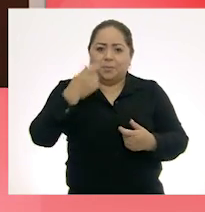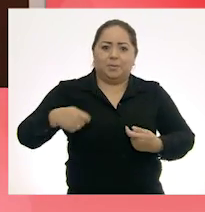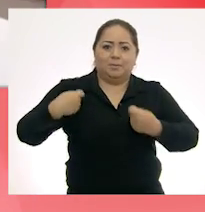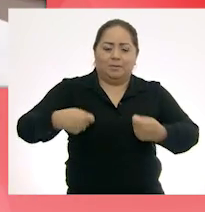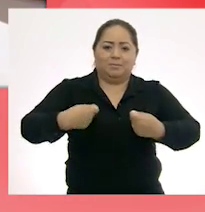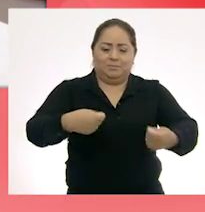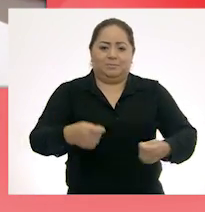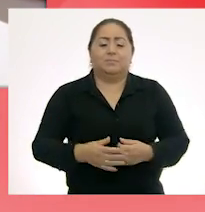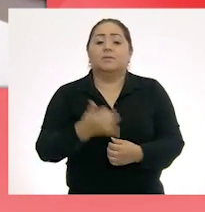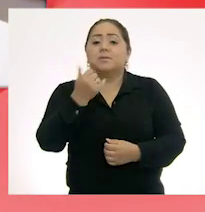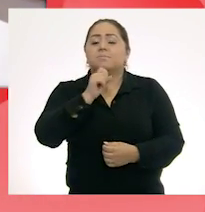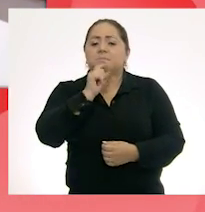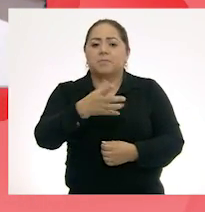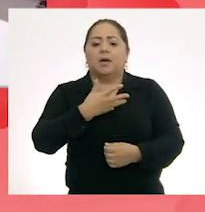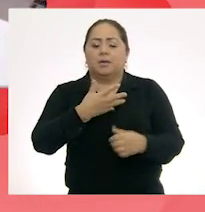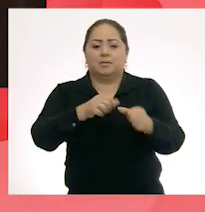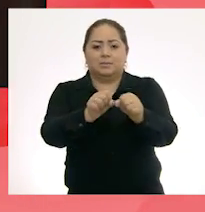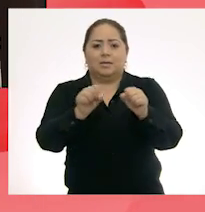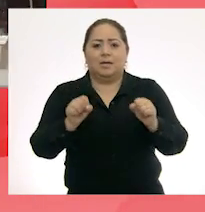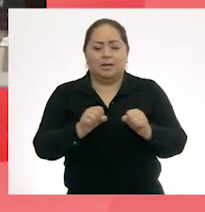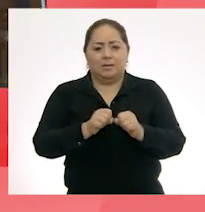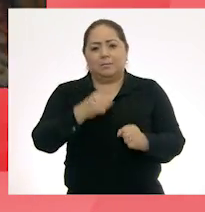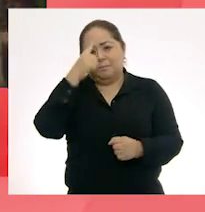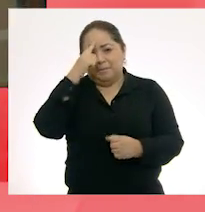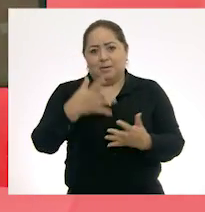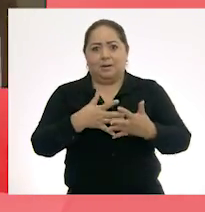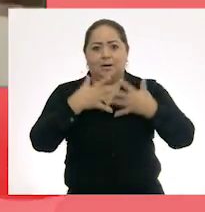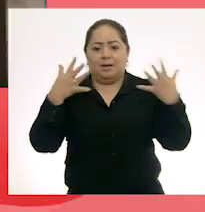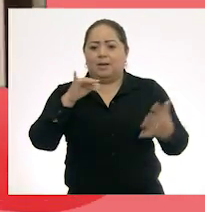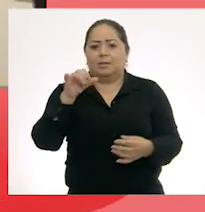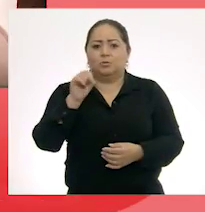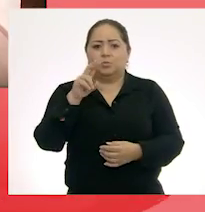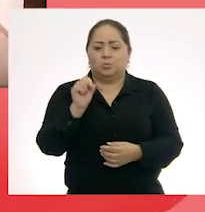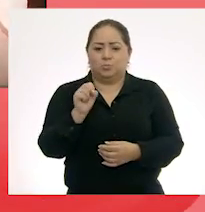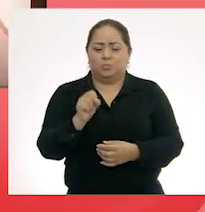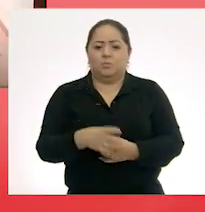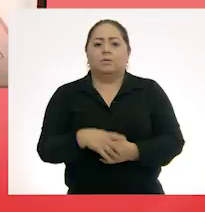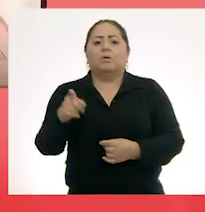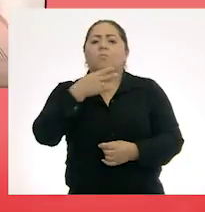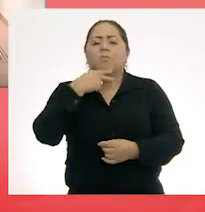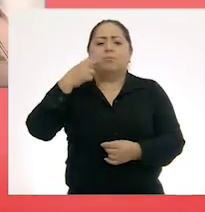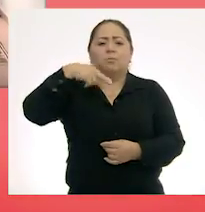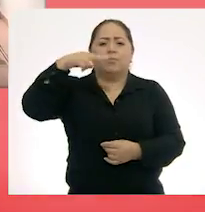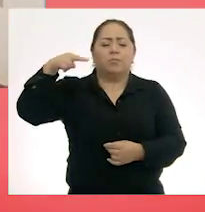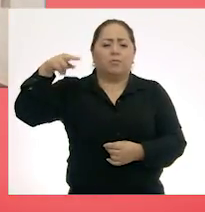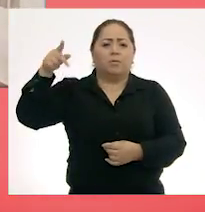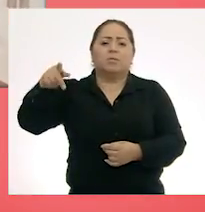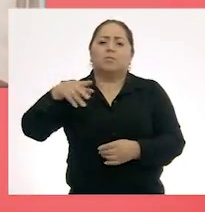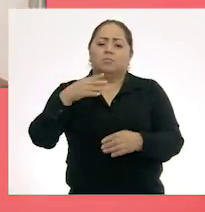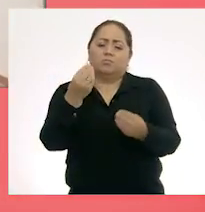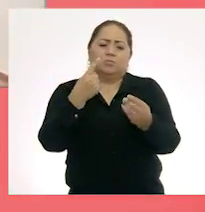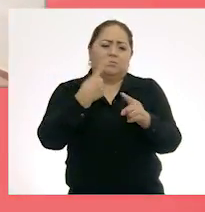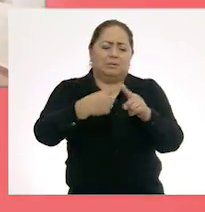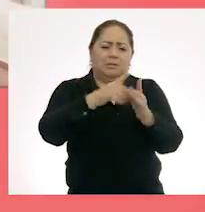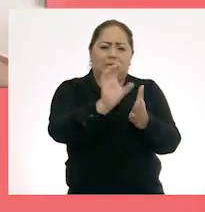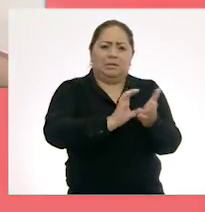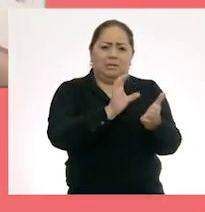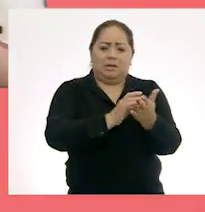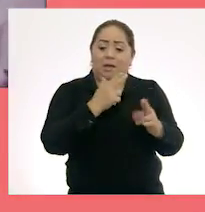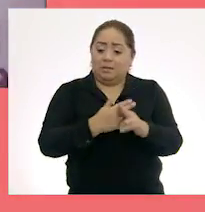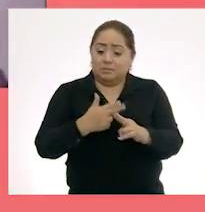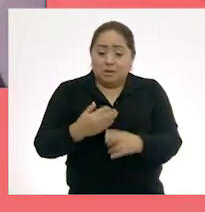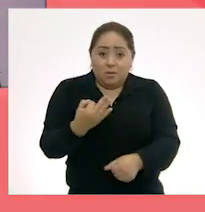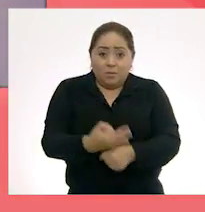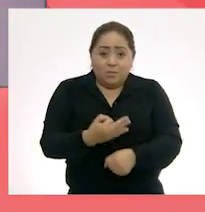tradición. También hay una sala dedicada al gran Jesús Helguera, el pintor de cromos cuyos calendarios hasta la